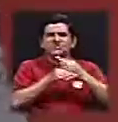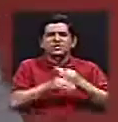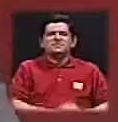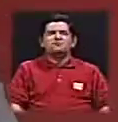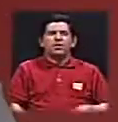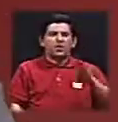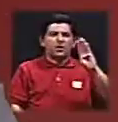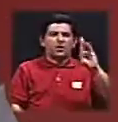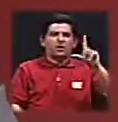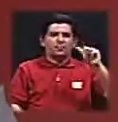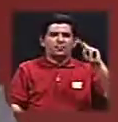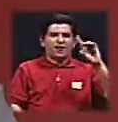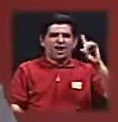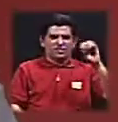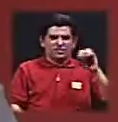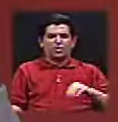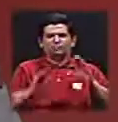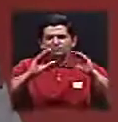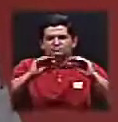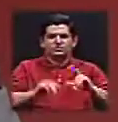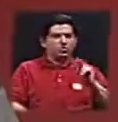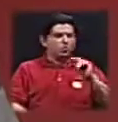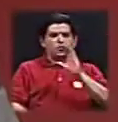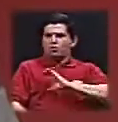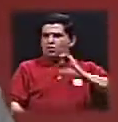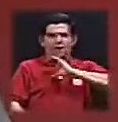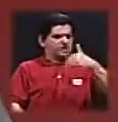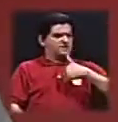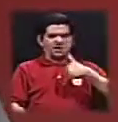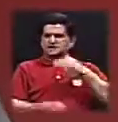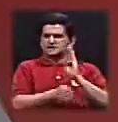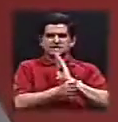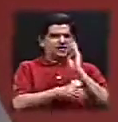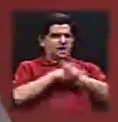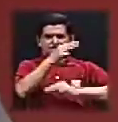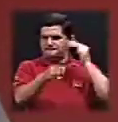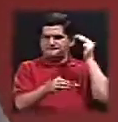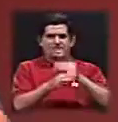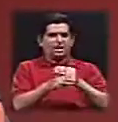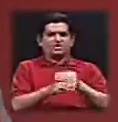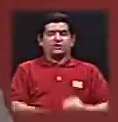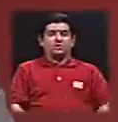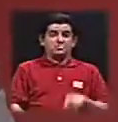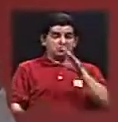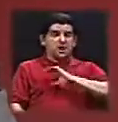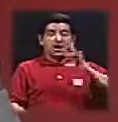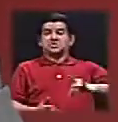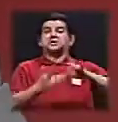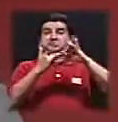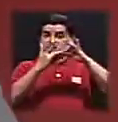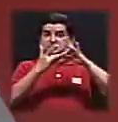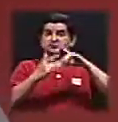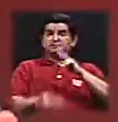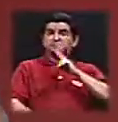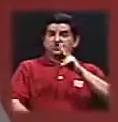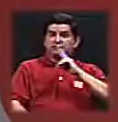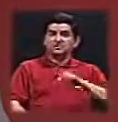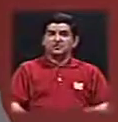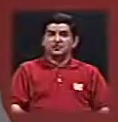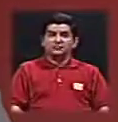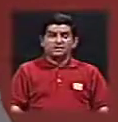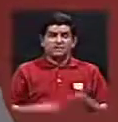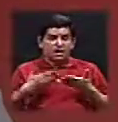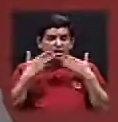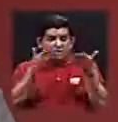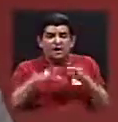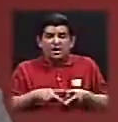Que regularmente no ha sido la característica del Banco Mundial, ¿verdad? Ha sido una peculiaridad realmente el hecho de que se